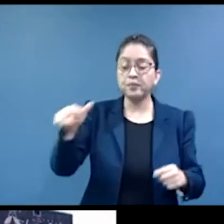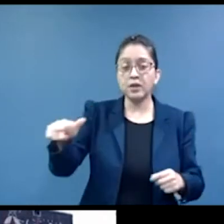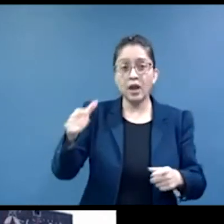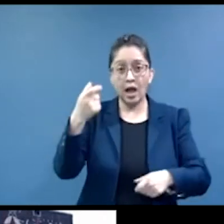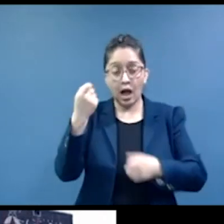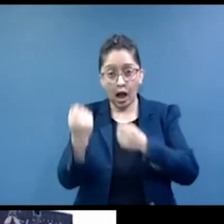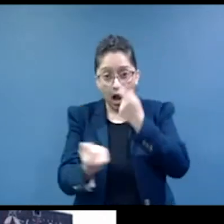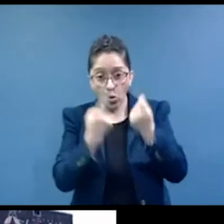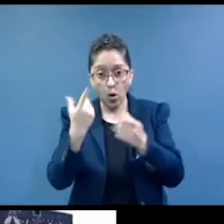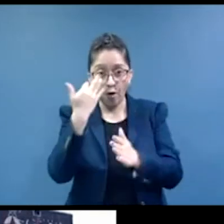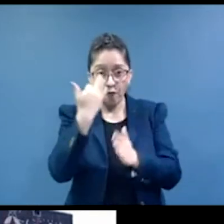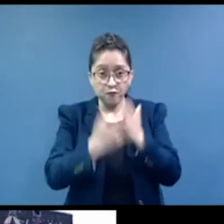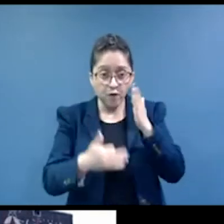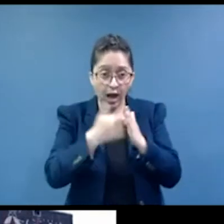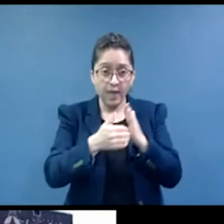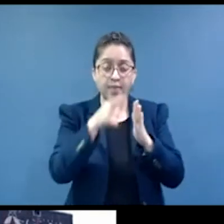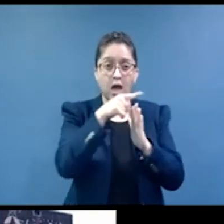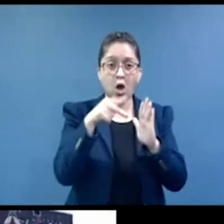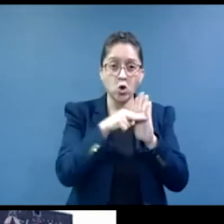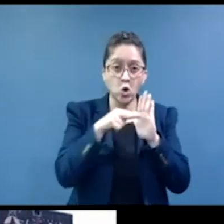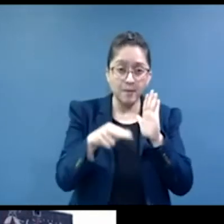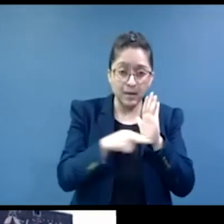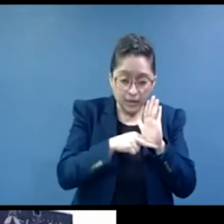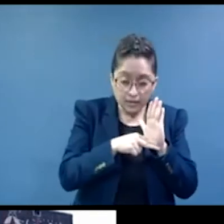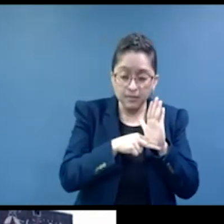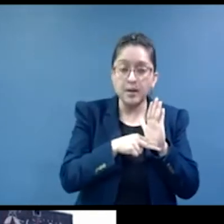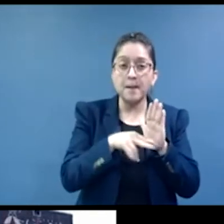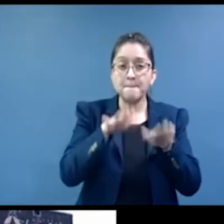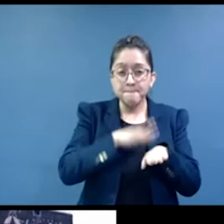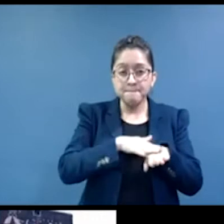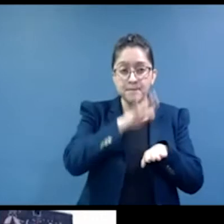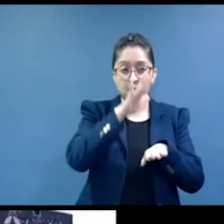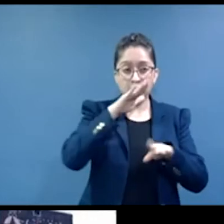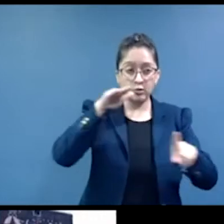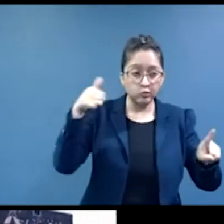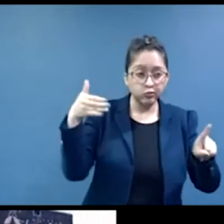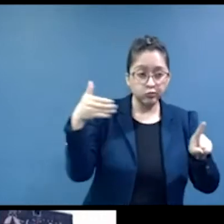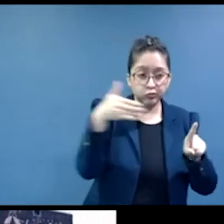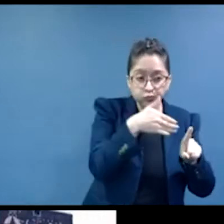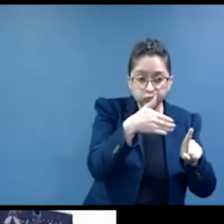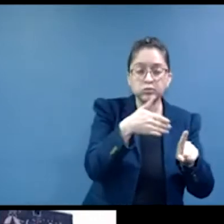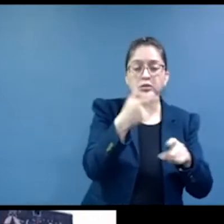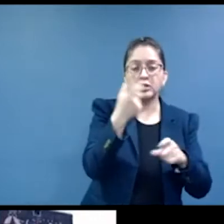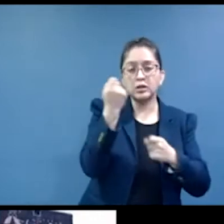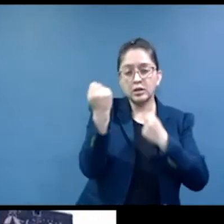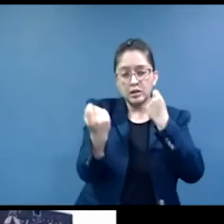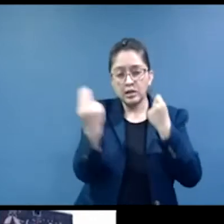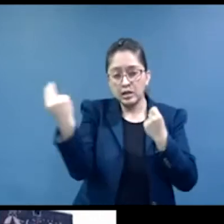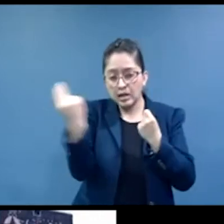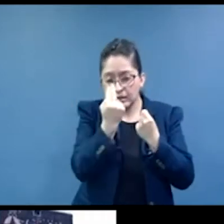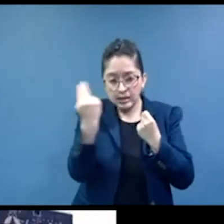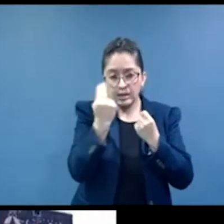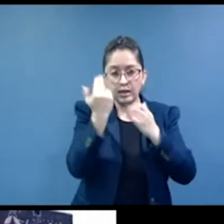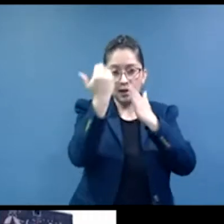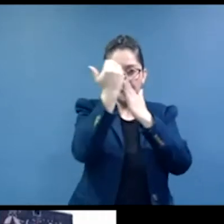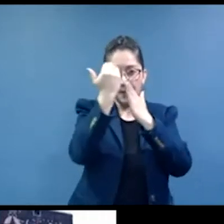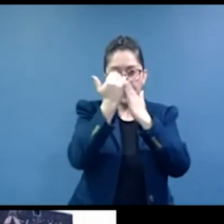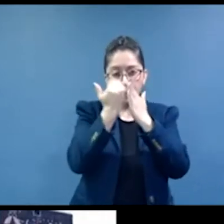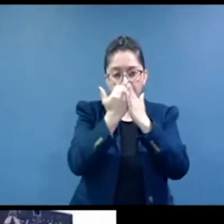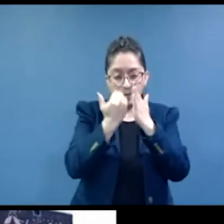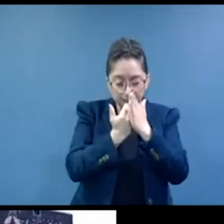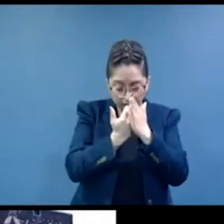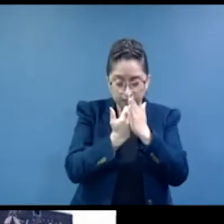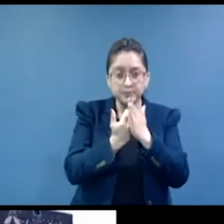regulación general, normalmente esos establecimientos establecen diversos requisitos, pero en general